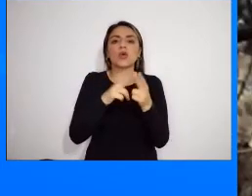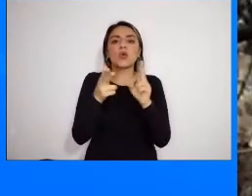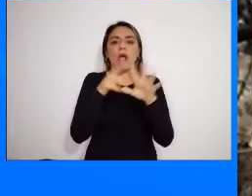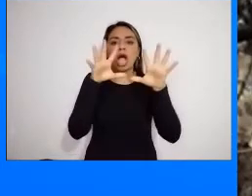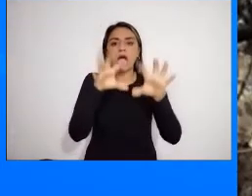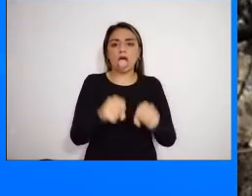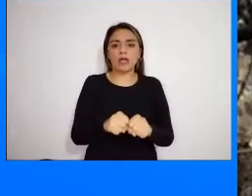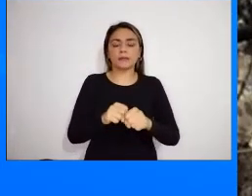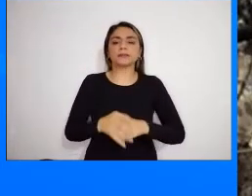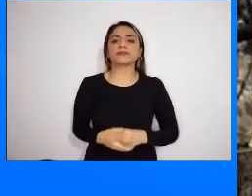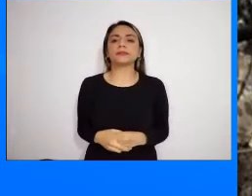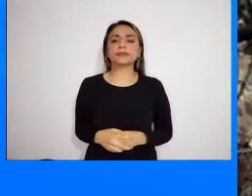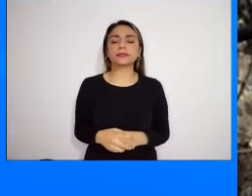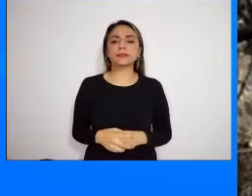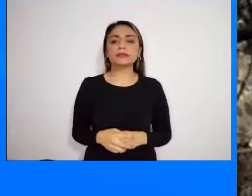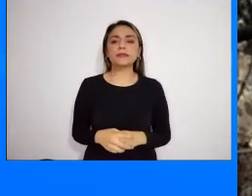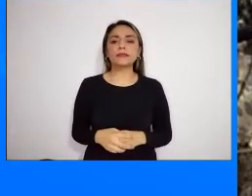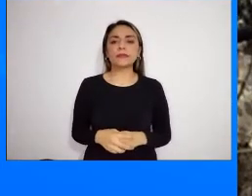deteriorado.